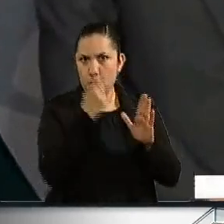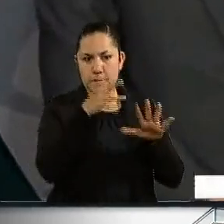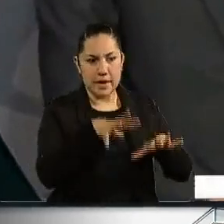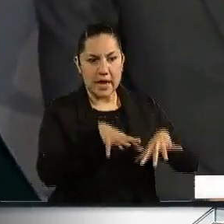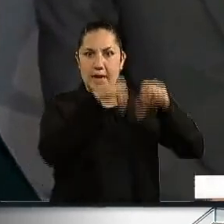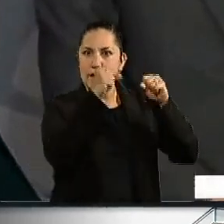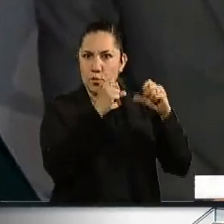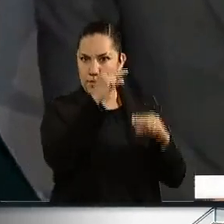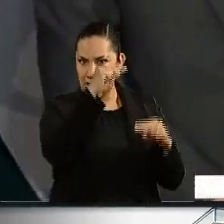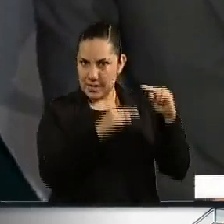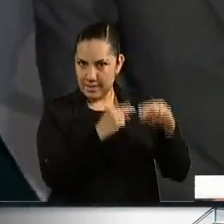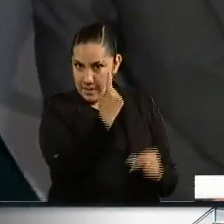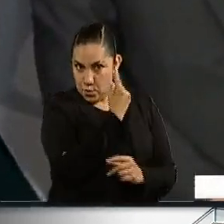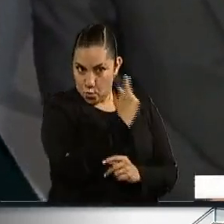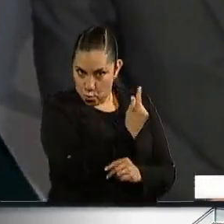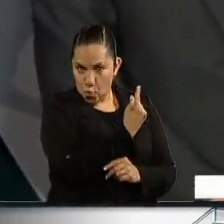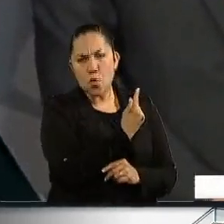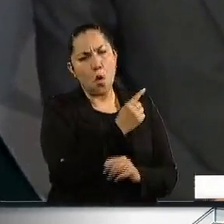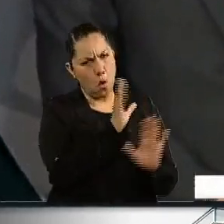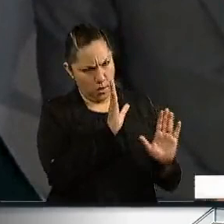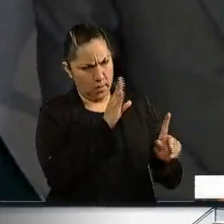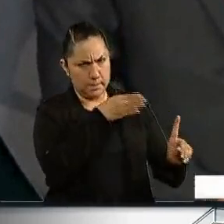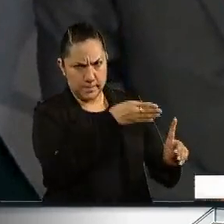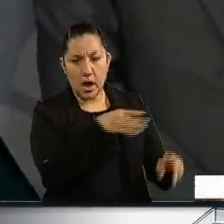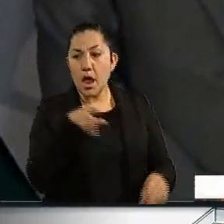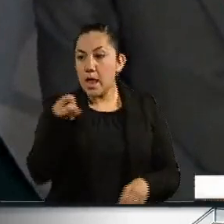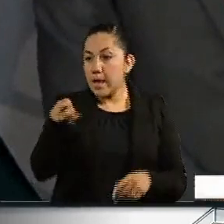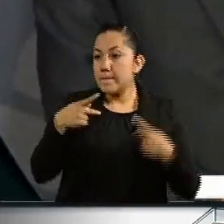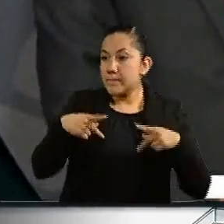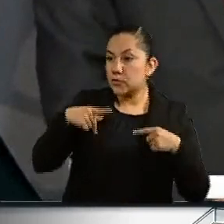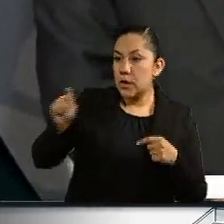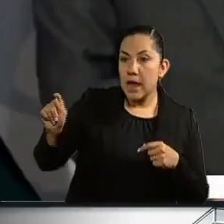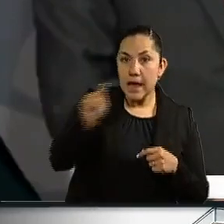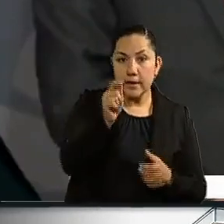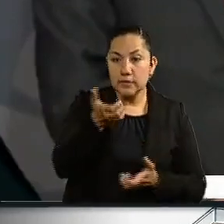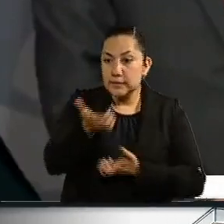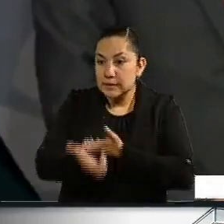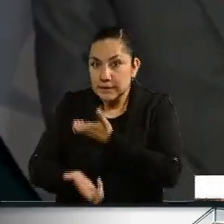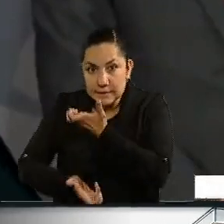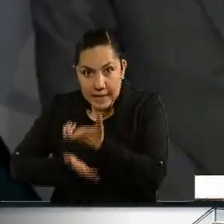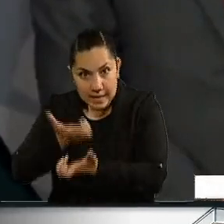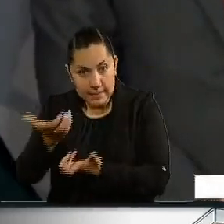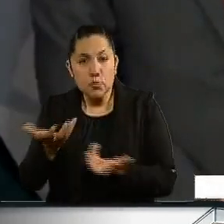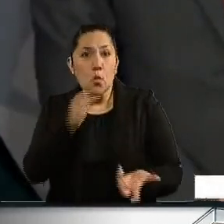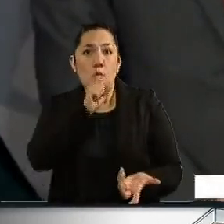el servicio a los usuarios y sobre todo, lo debo decir muy transparente, con el innecesario cabotaje.